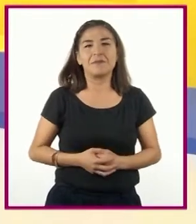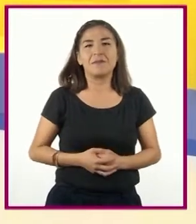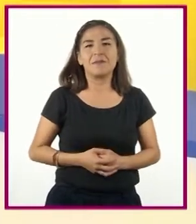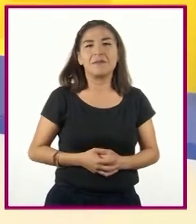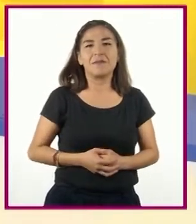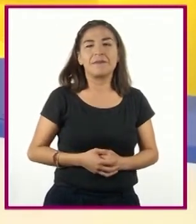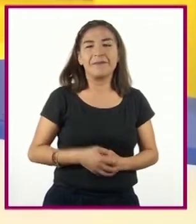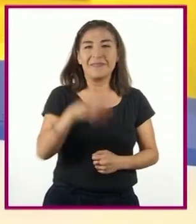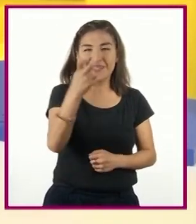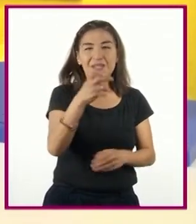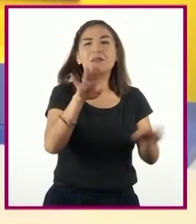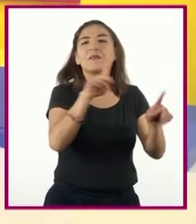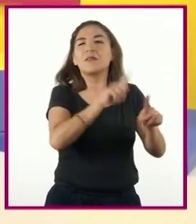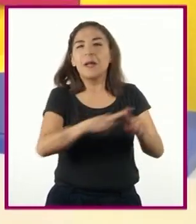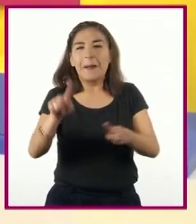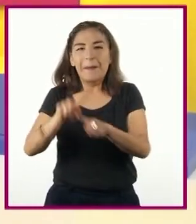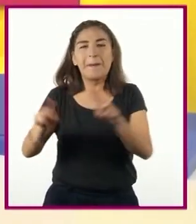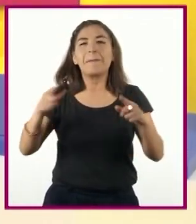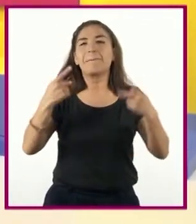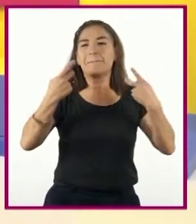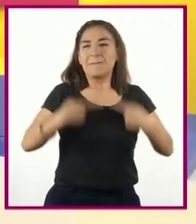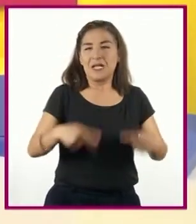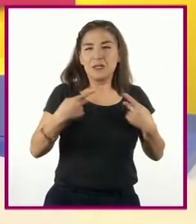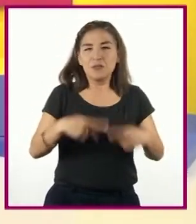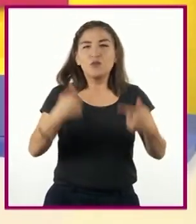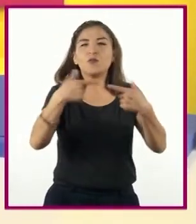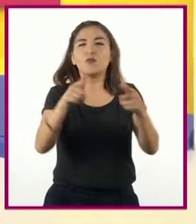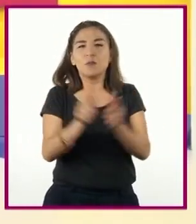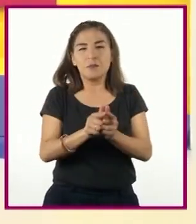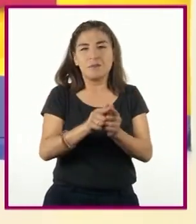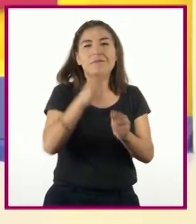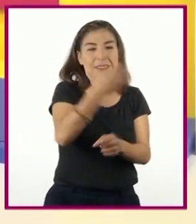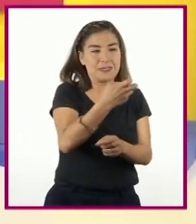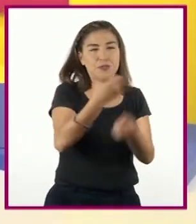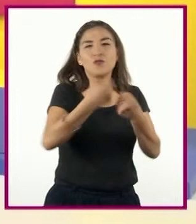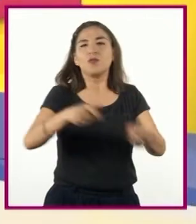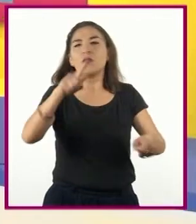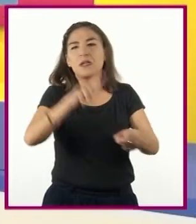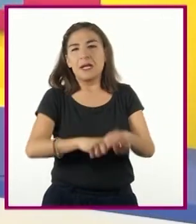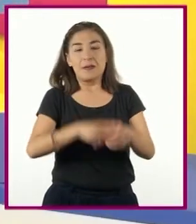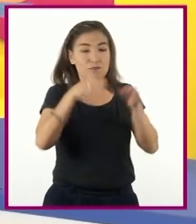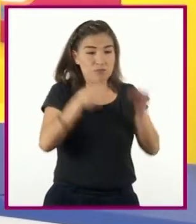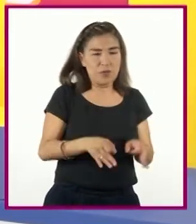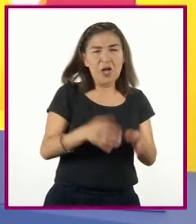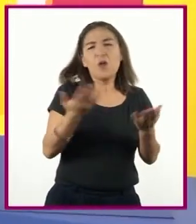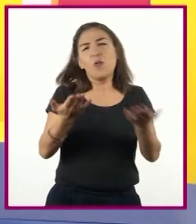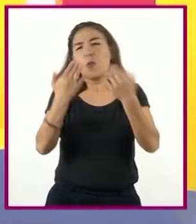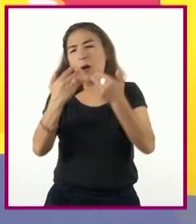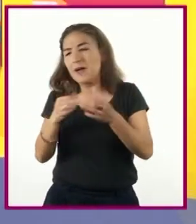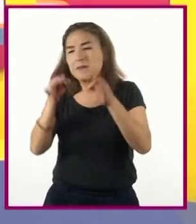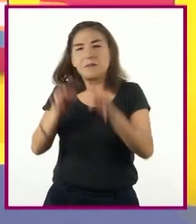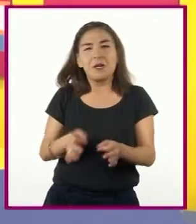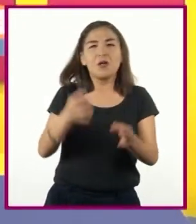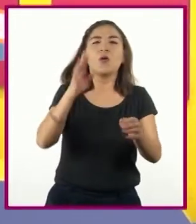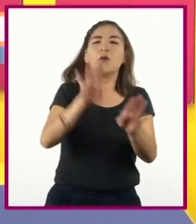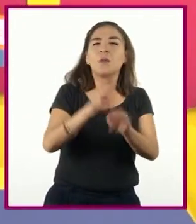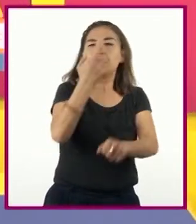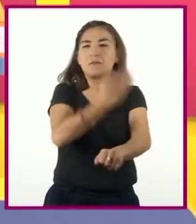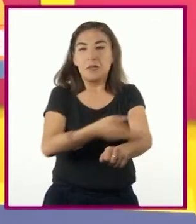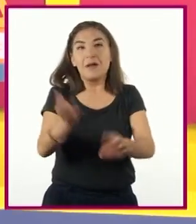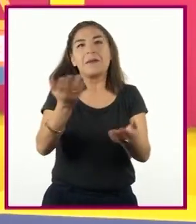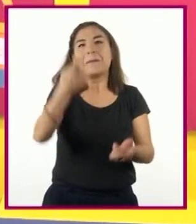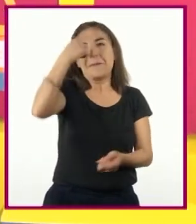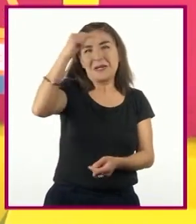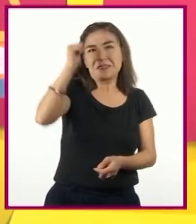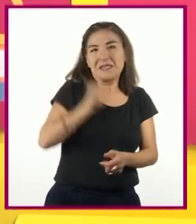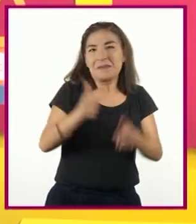Todos esos conjuntos de personas forman grupos sociales, ya sean formales e informales o de pertenencia.